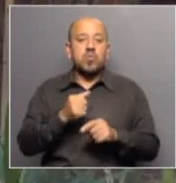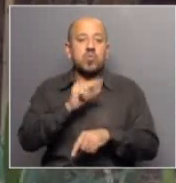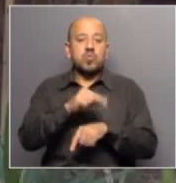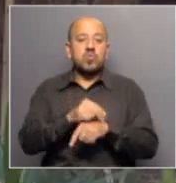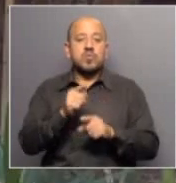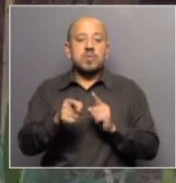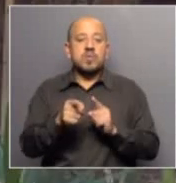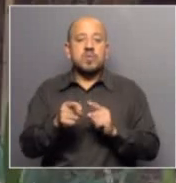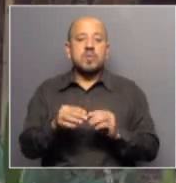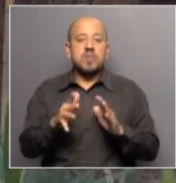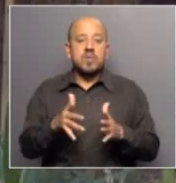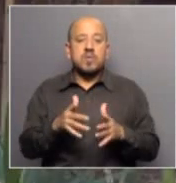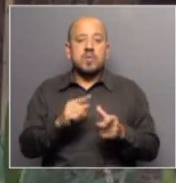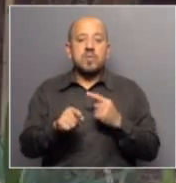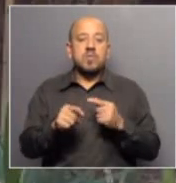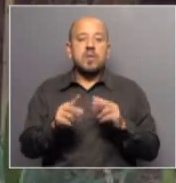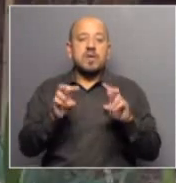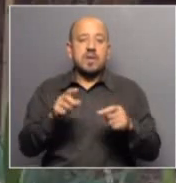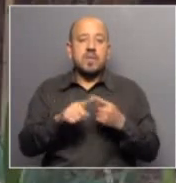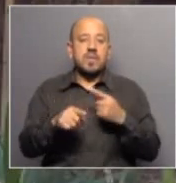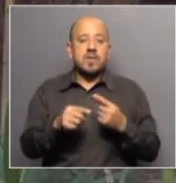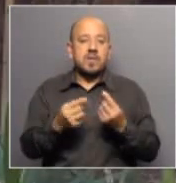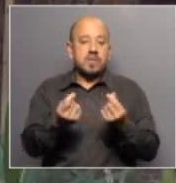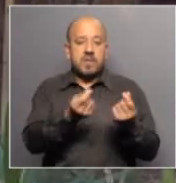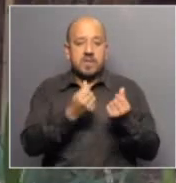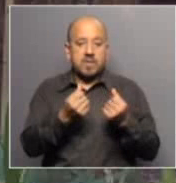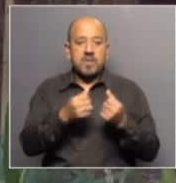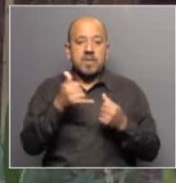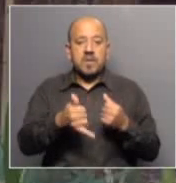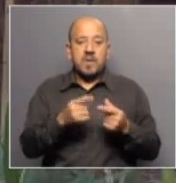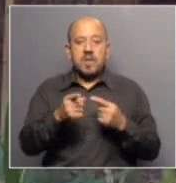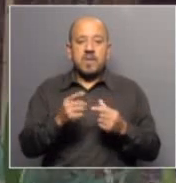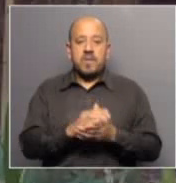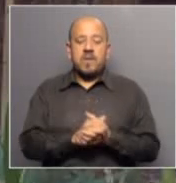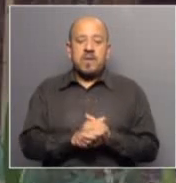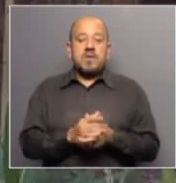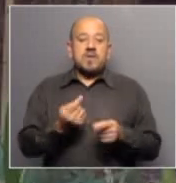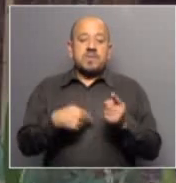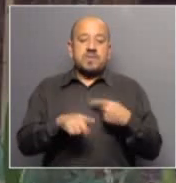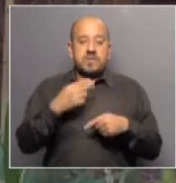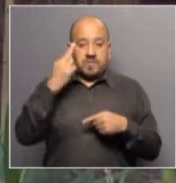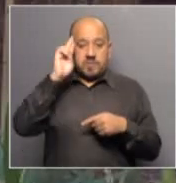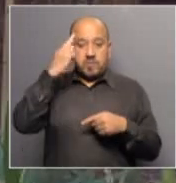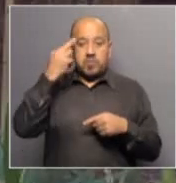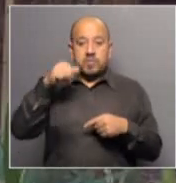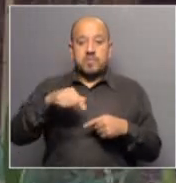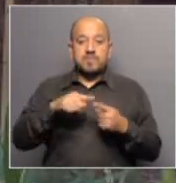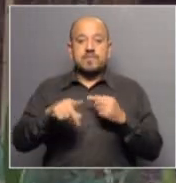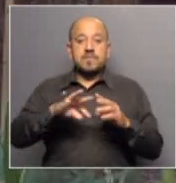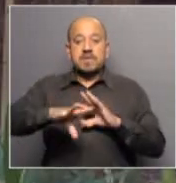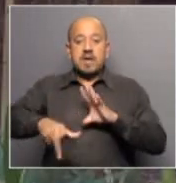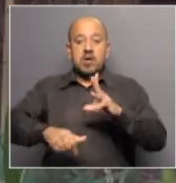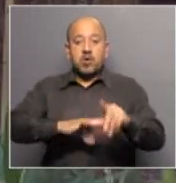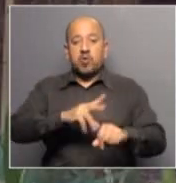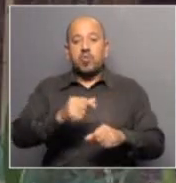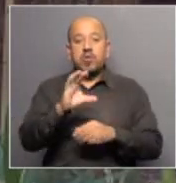una mercancía por el alto valor que esta mercancía todavía tiene, ¿no? Y en el caso de Uruguay, todo este asunto del robo de los